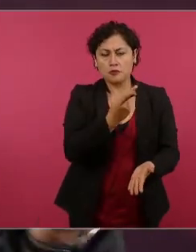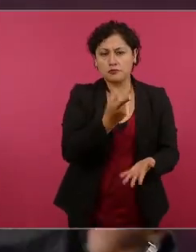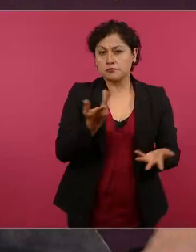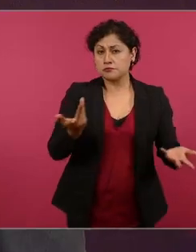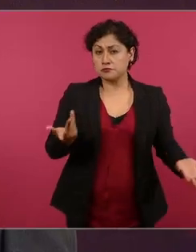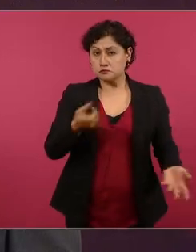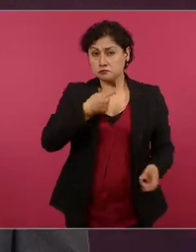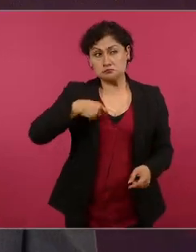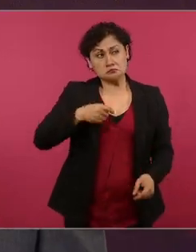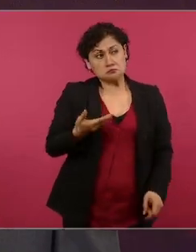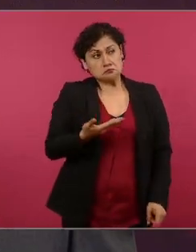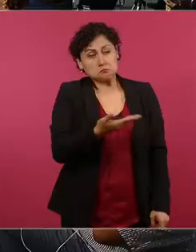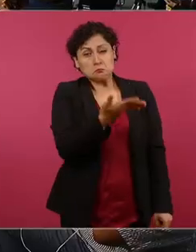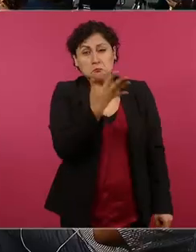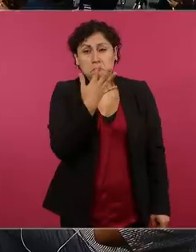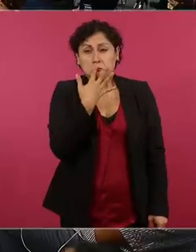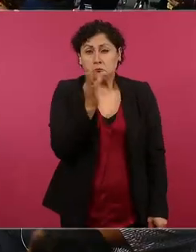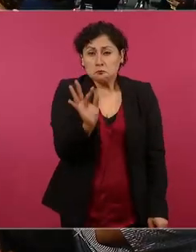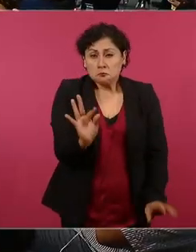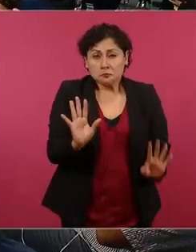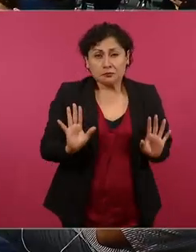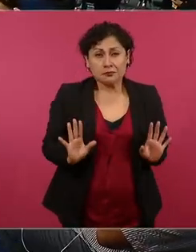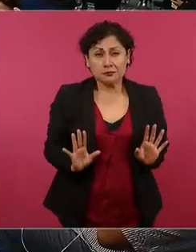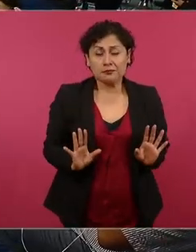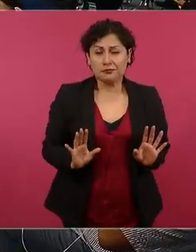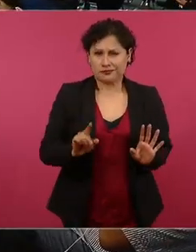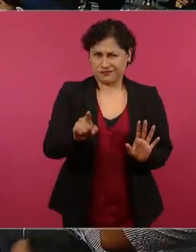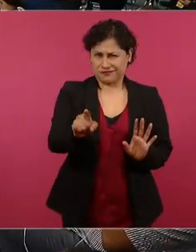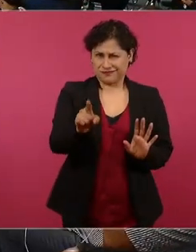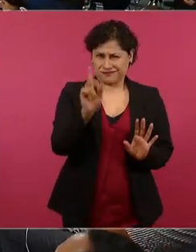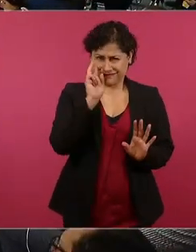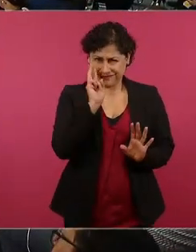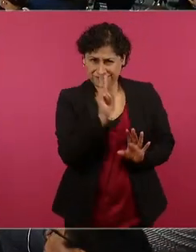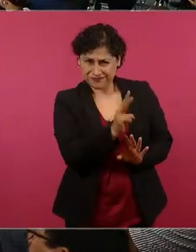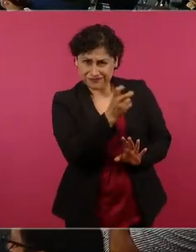¿No les parece extraño? En datos oficiales,